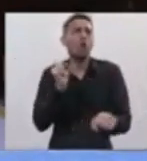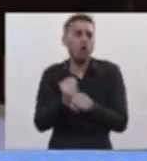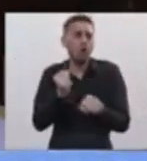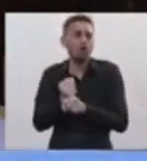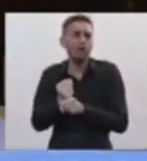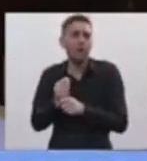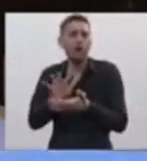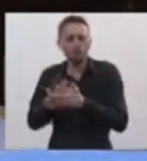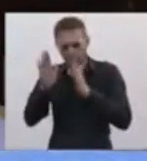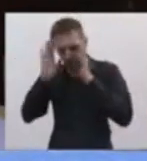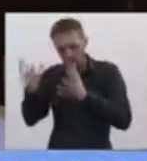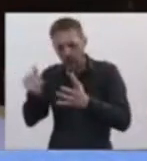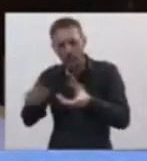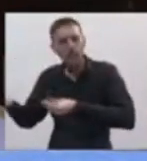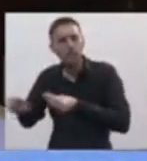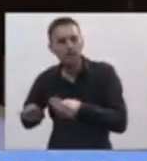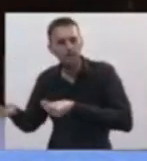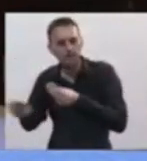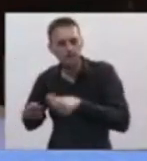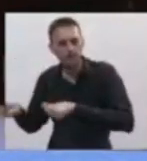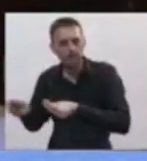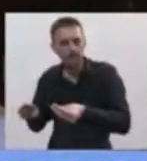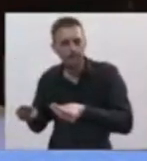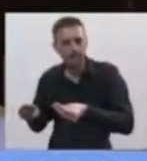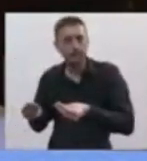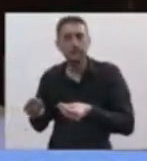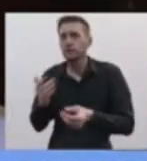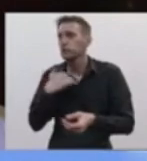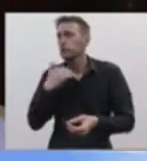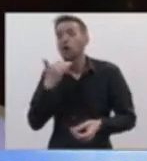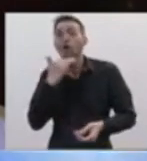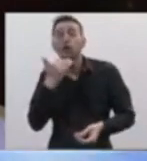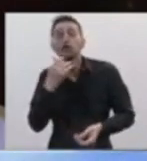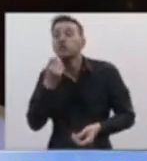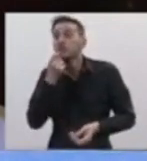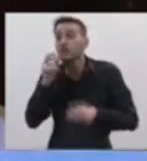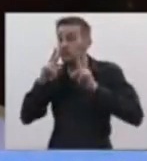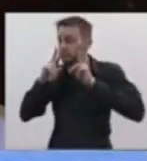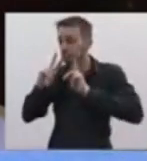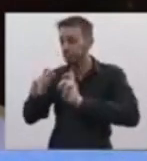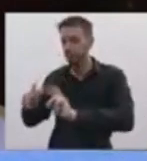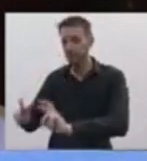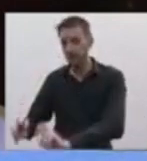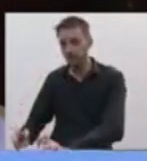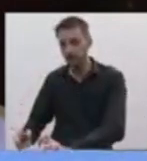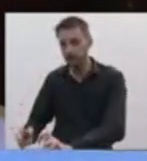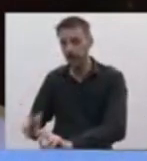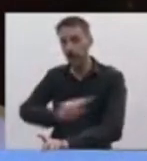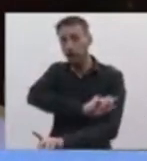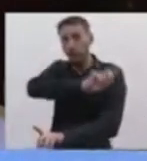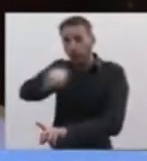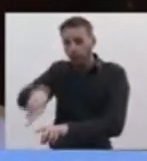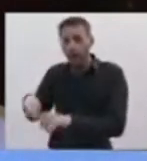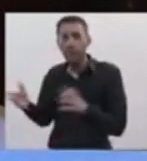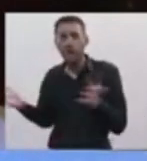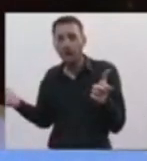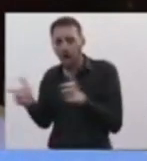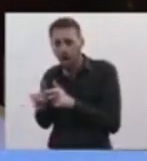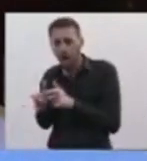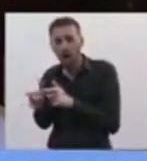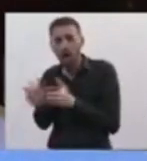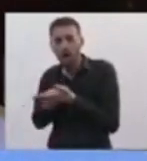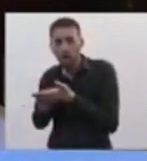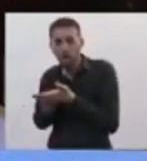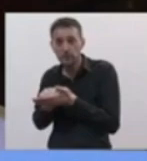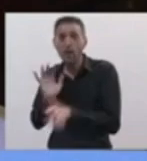presupuestaria no sé si eso también son cosas que revisarán cuando vuelva a diputado pero la verdad que habría una